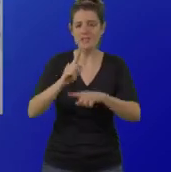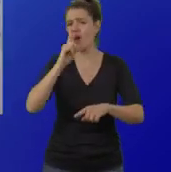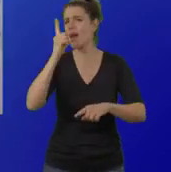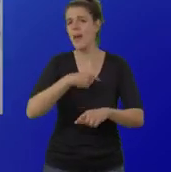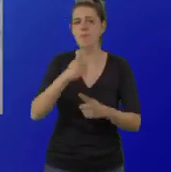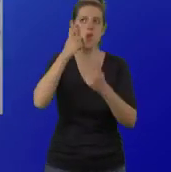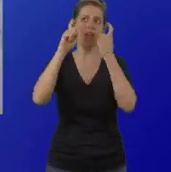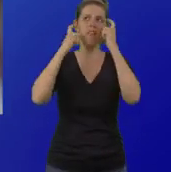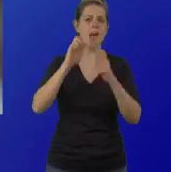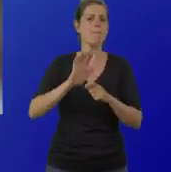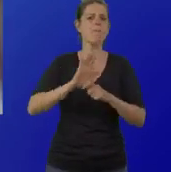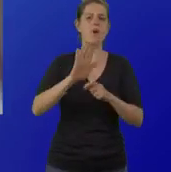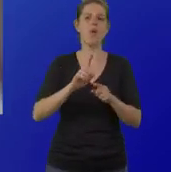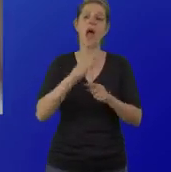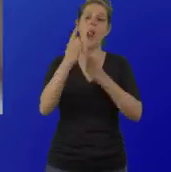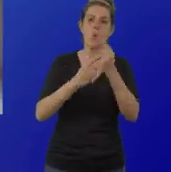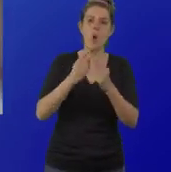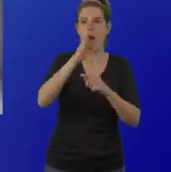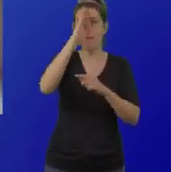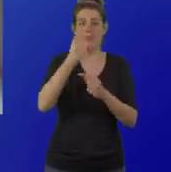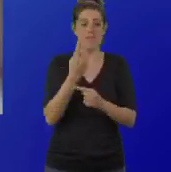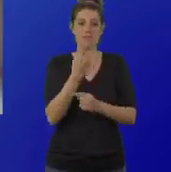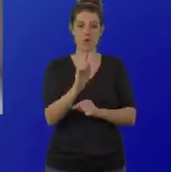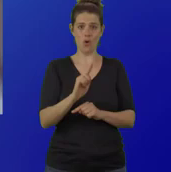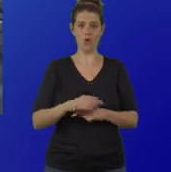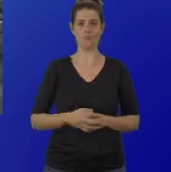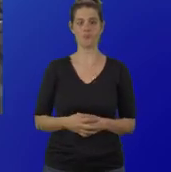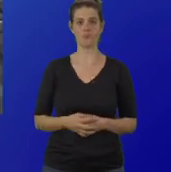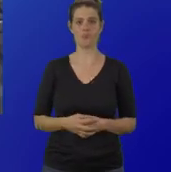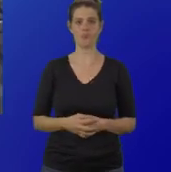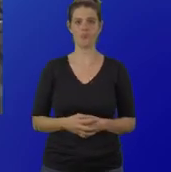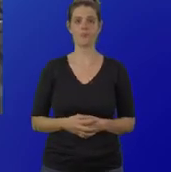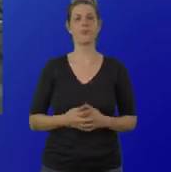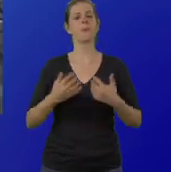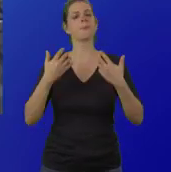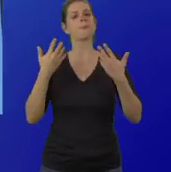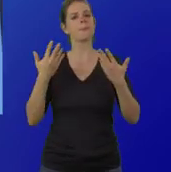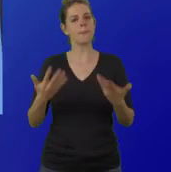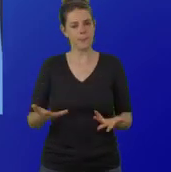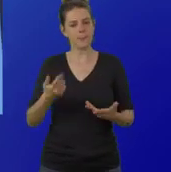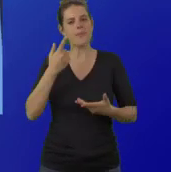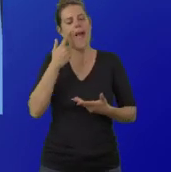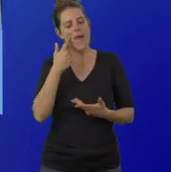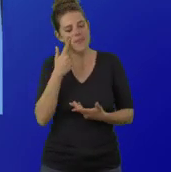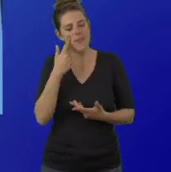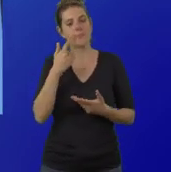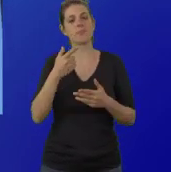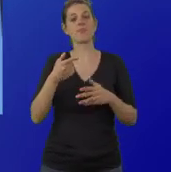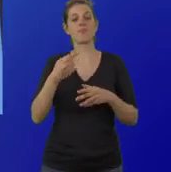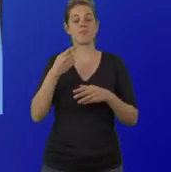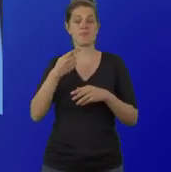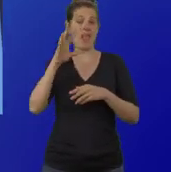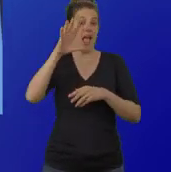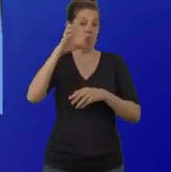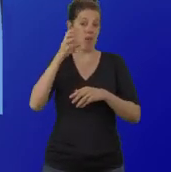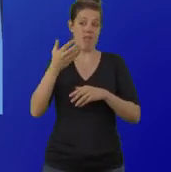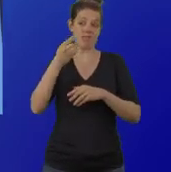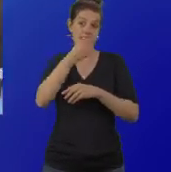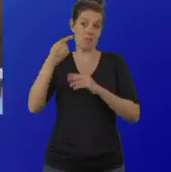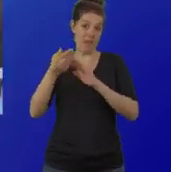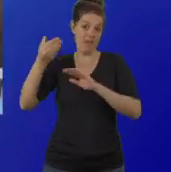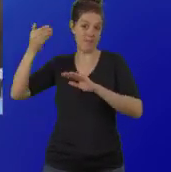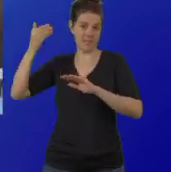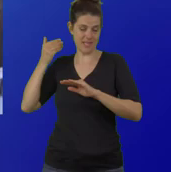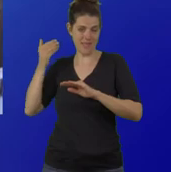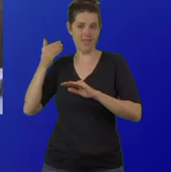sus propias ideas, eran autodidactas muchos de ellos. Bueno, chiquilines, teniendo en cuenta lo que es el desafío, lo que fue el desafío